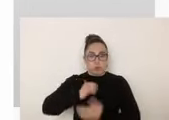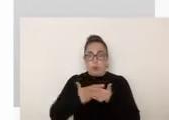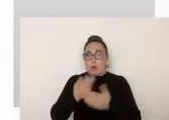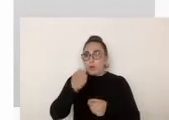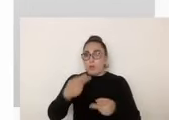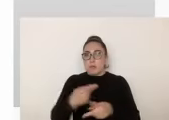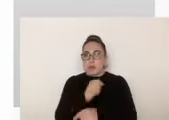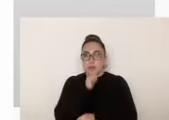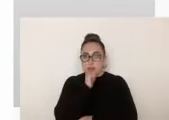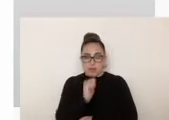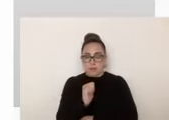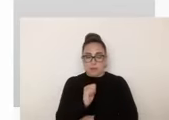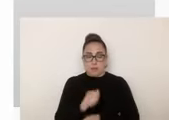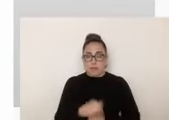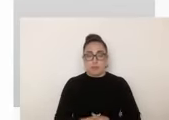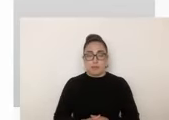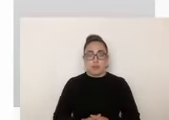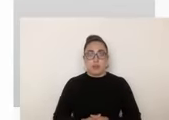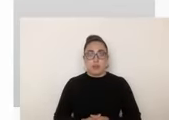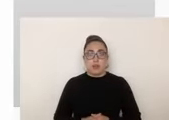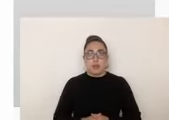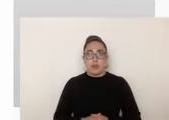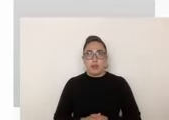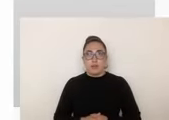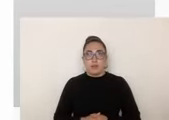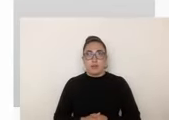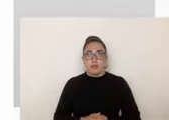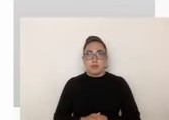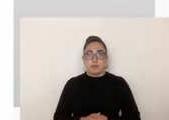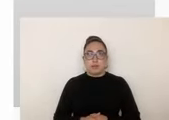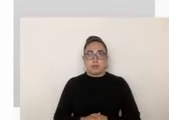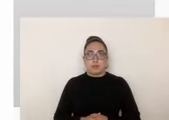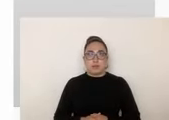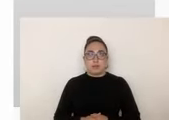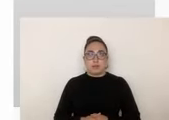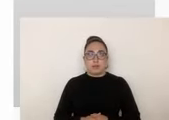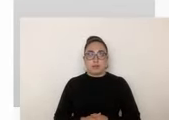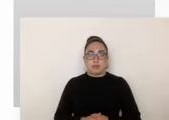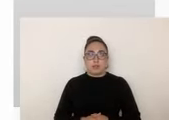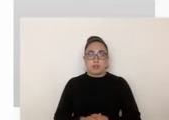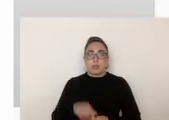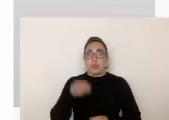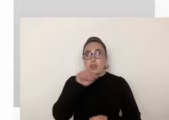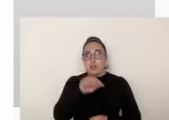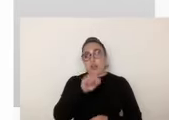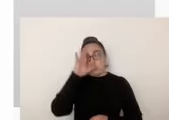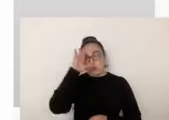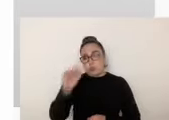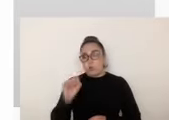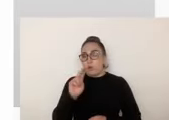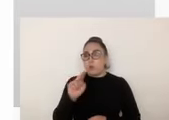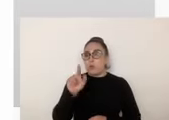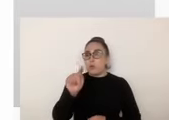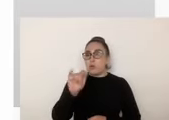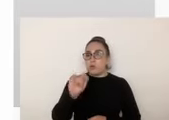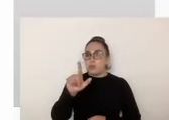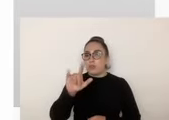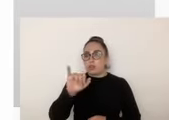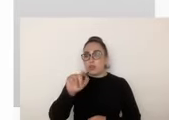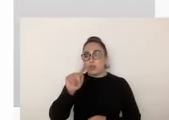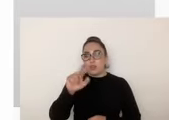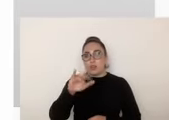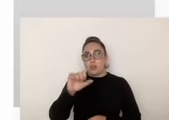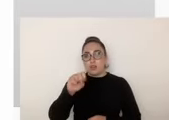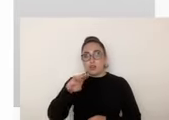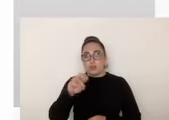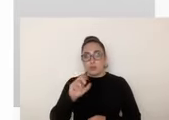utilitarismo, como decía, tiene una relación de género-especie con el consecuencialismo y es un consecuencialismo con bienestarismo.